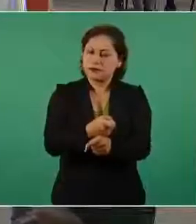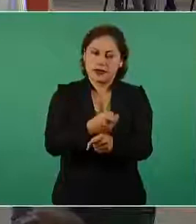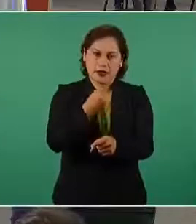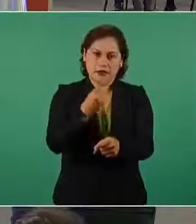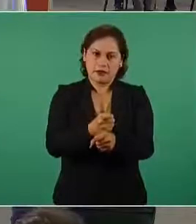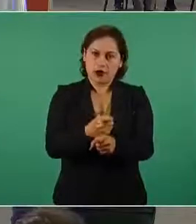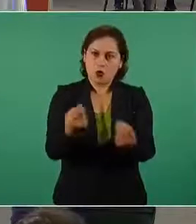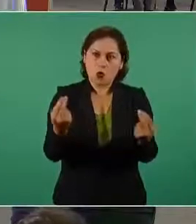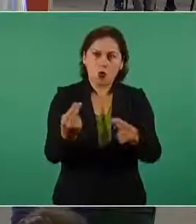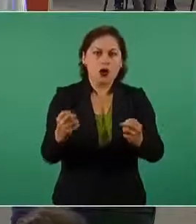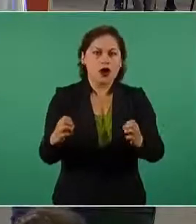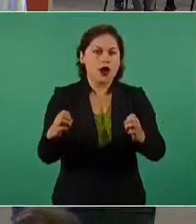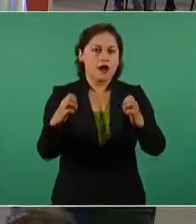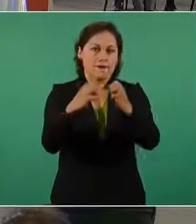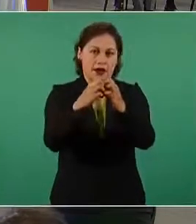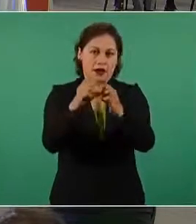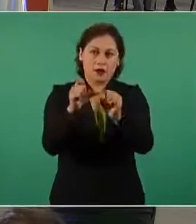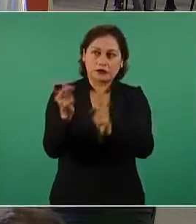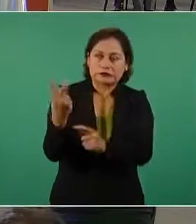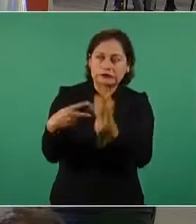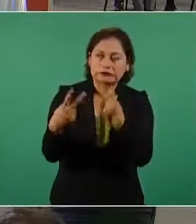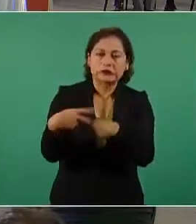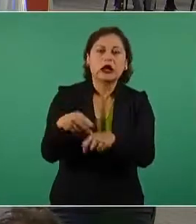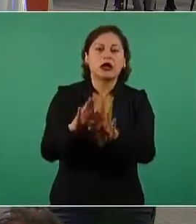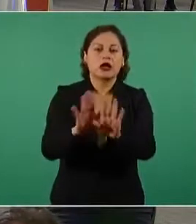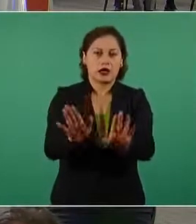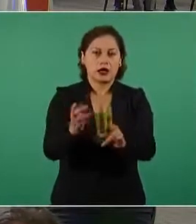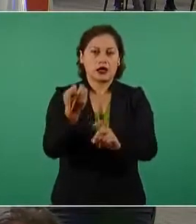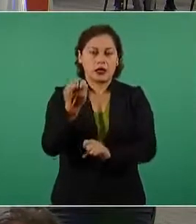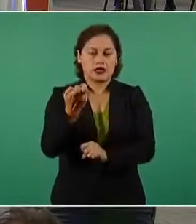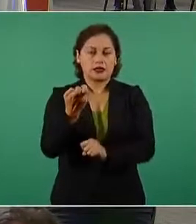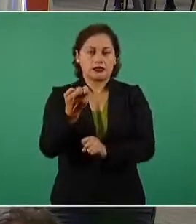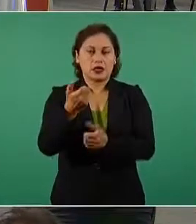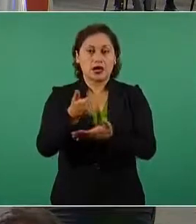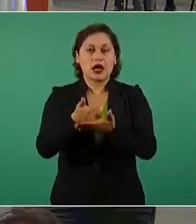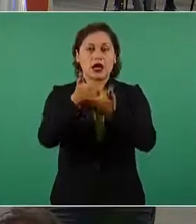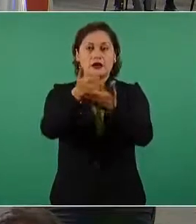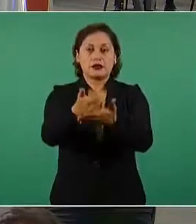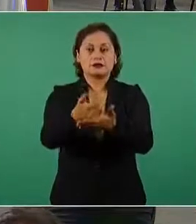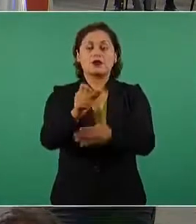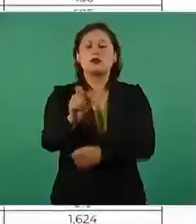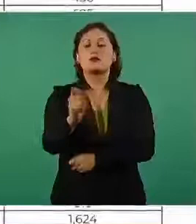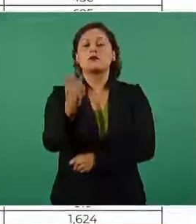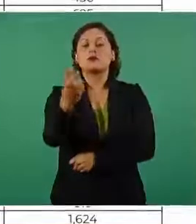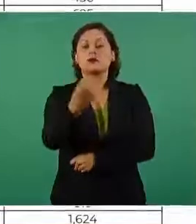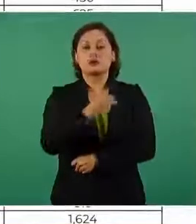de emergencia, en la fase más crítica, a 21 municipios,